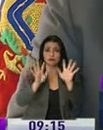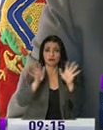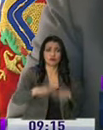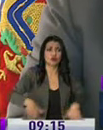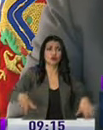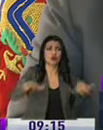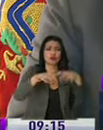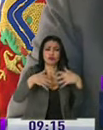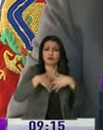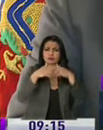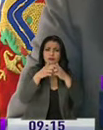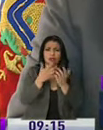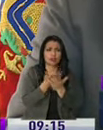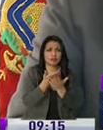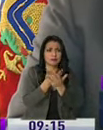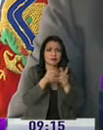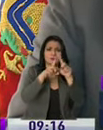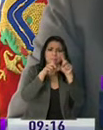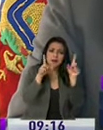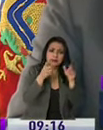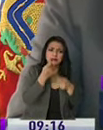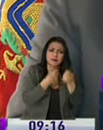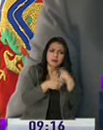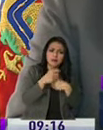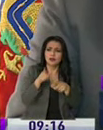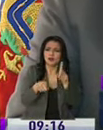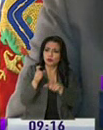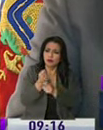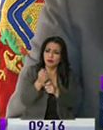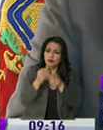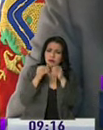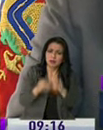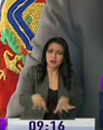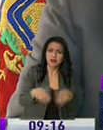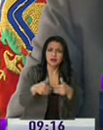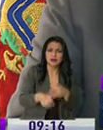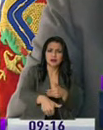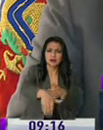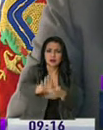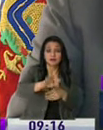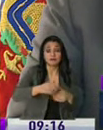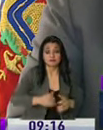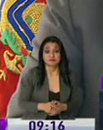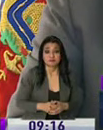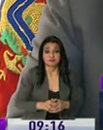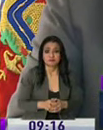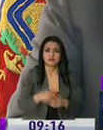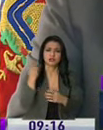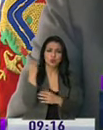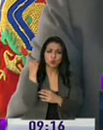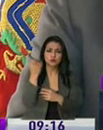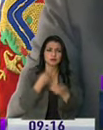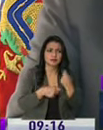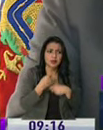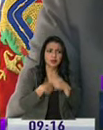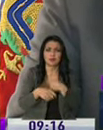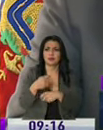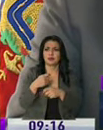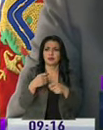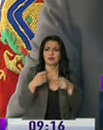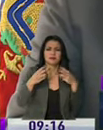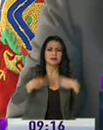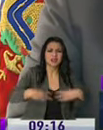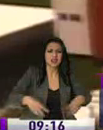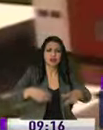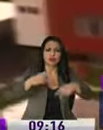la reactivación también de los empleos que se perdieron en los sectores conexos, en la industria, en el comercio, la